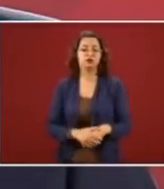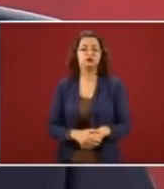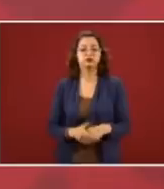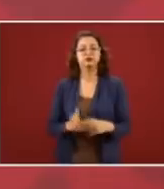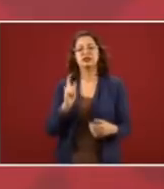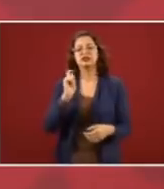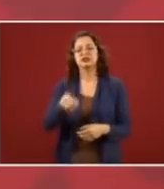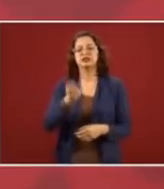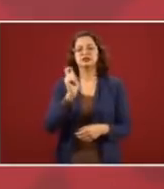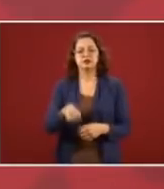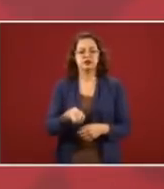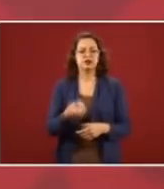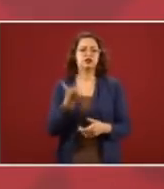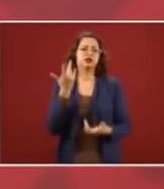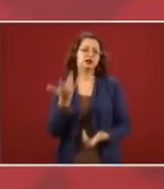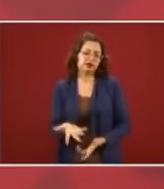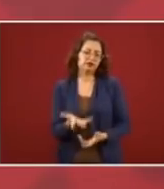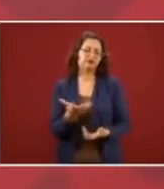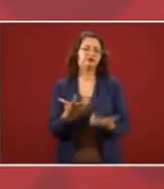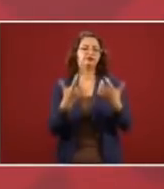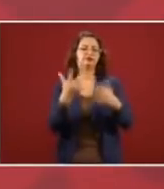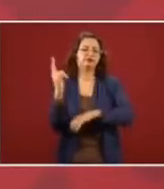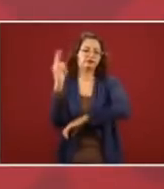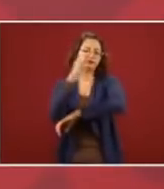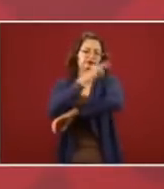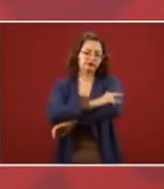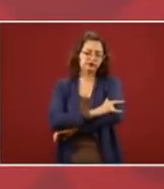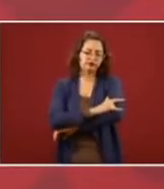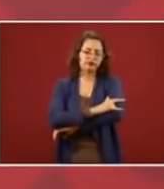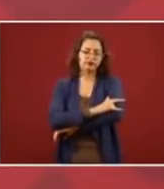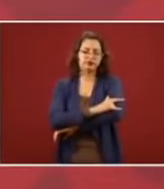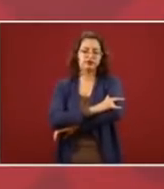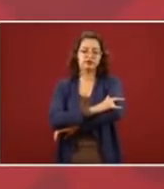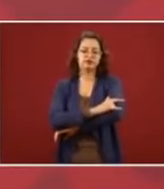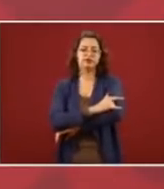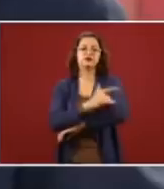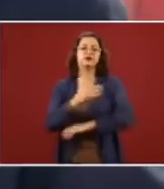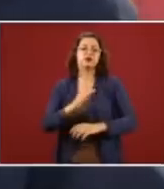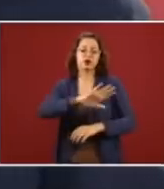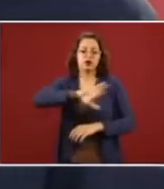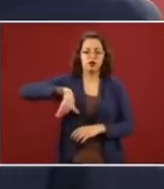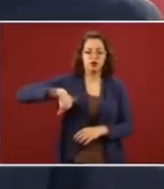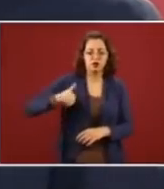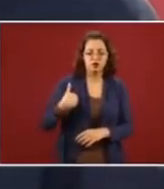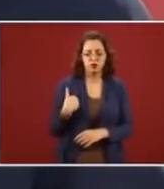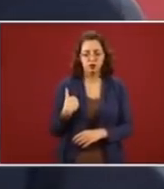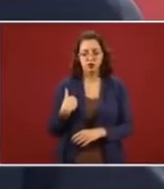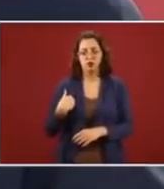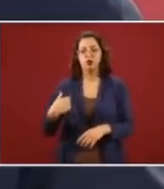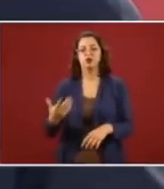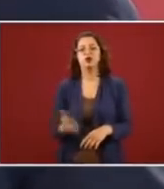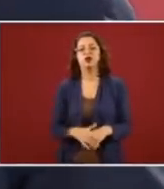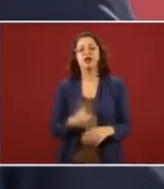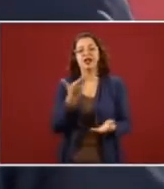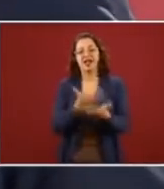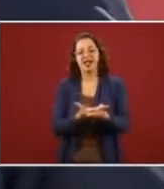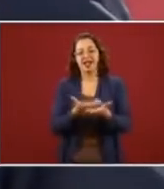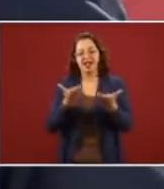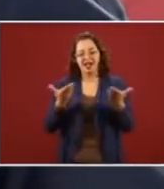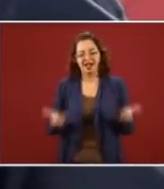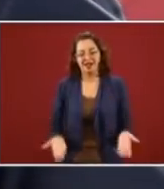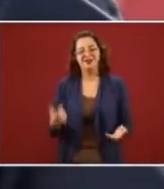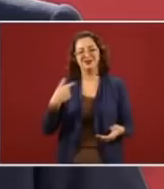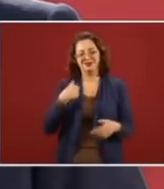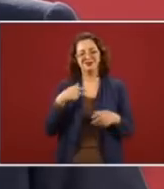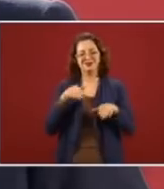significa el estacionamiento del avión, que ahora voy a ir a lo del estacionamiento, porque en los memes…